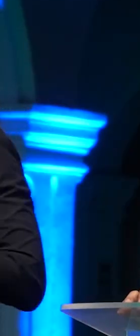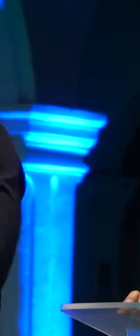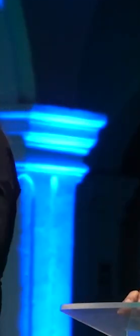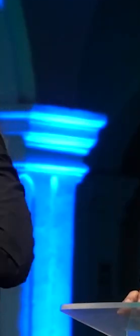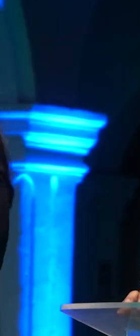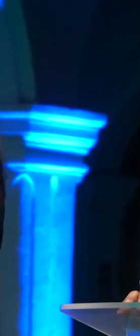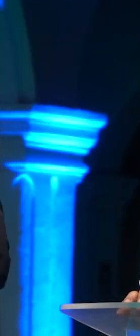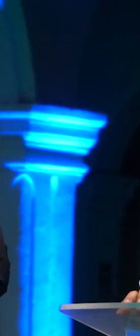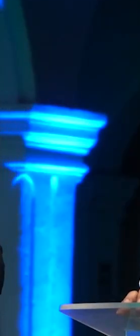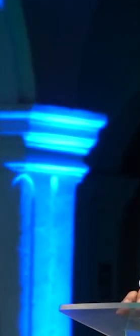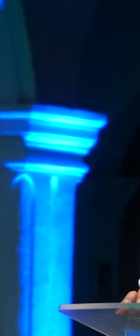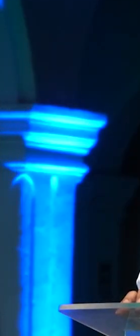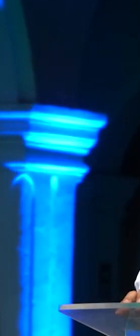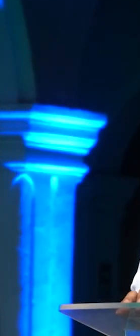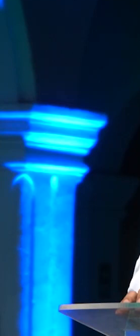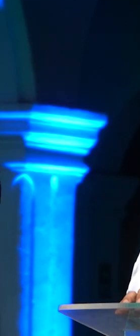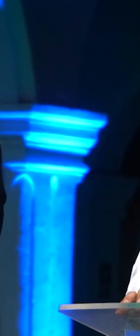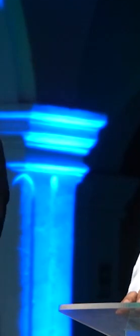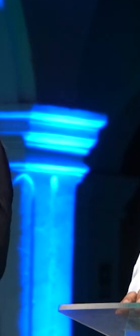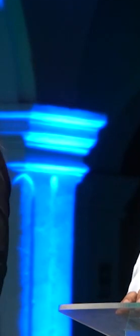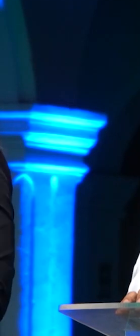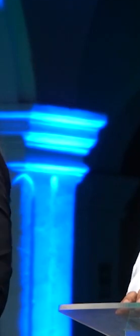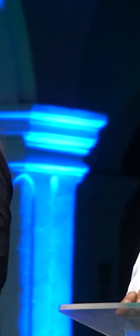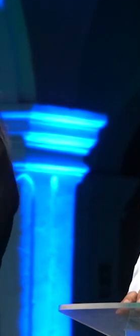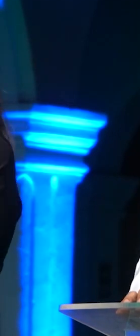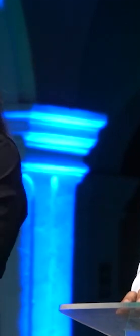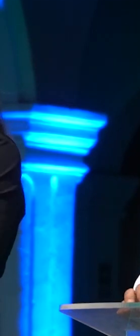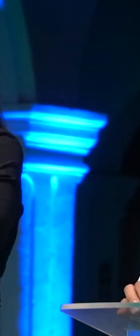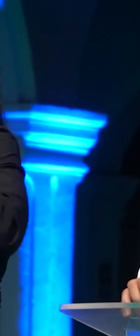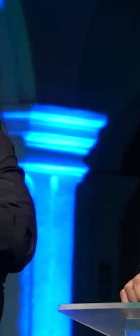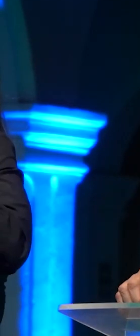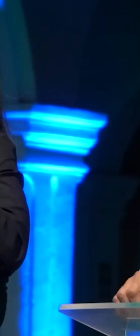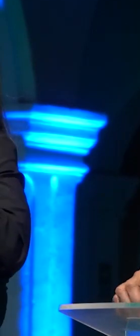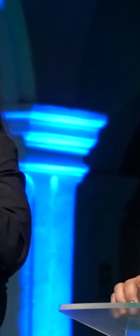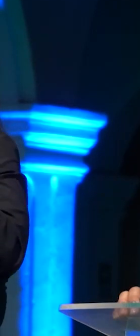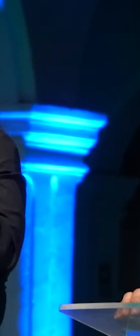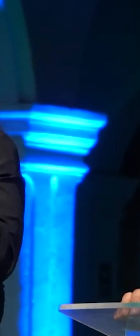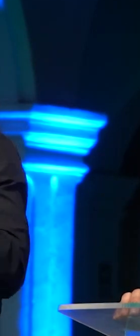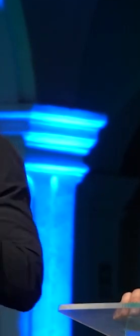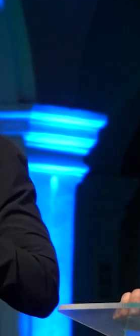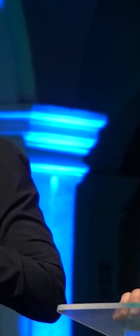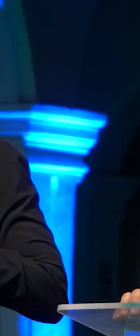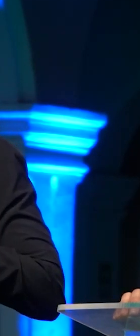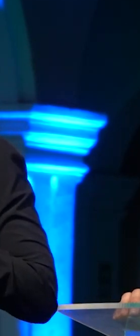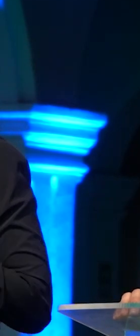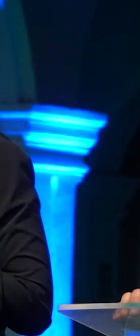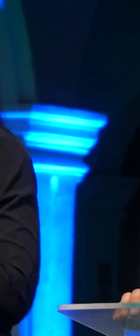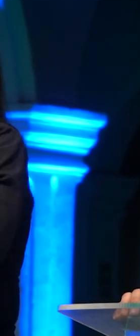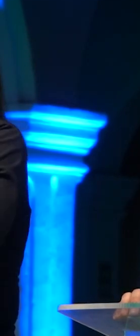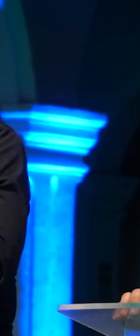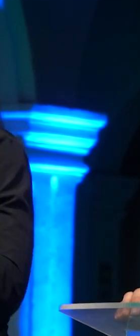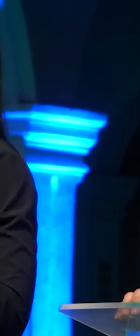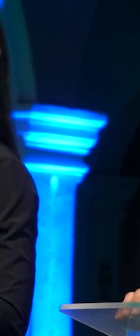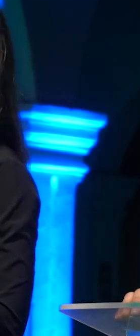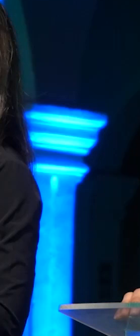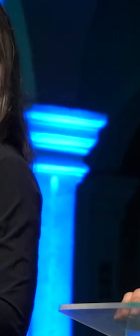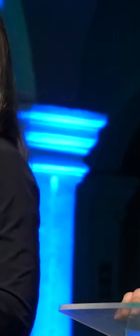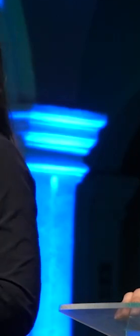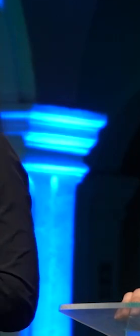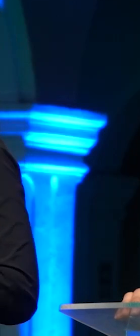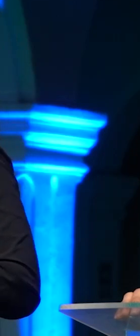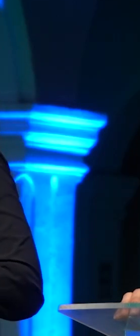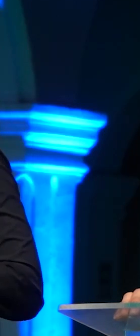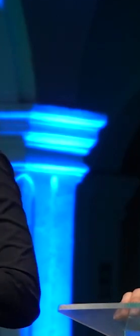el compromiso social. Es paradójico, pero muchas de las más prestigiosas universidades del mundo pues no tienen un